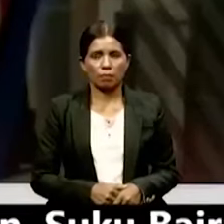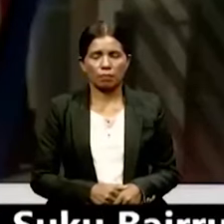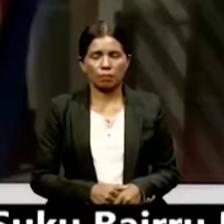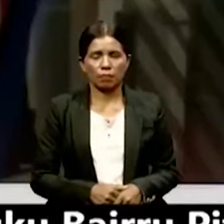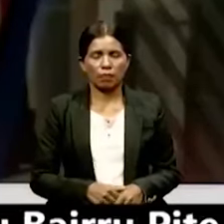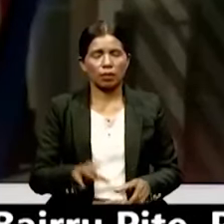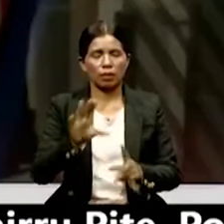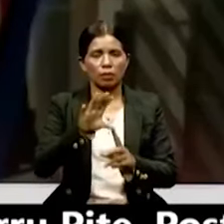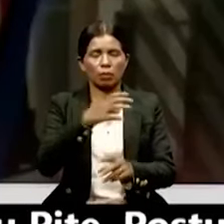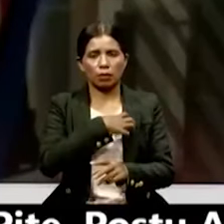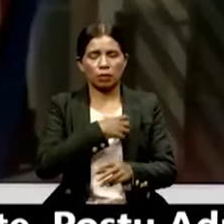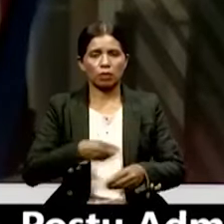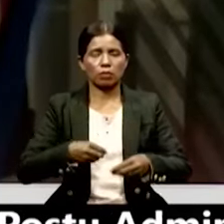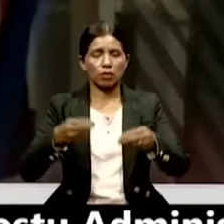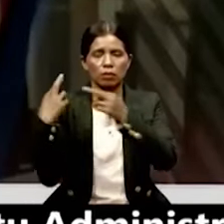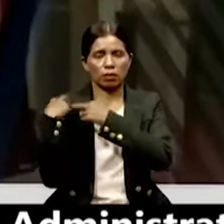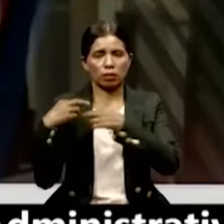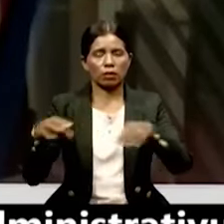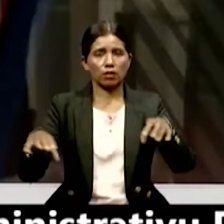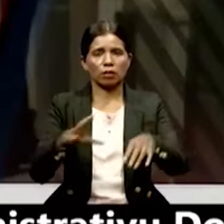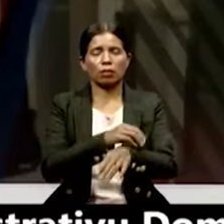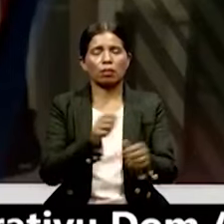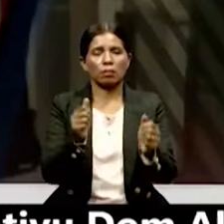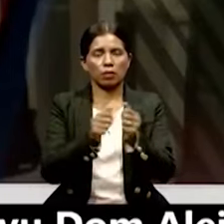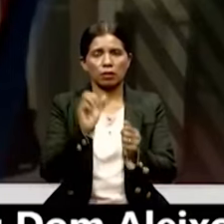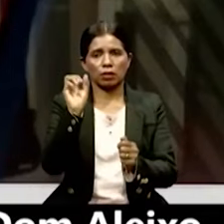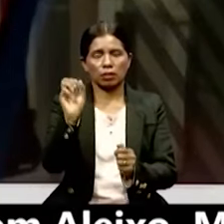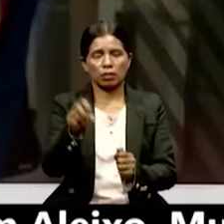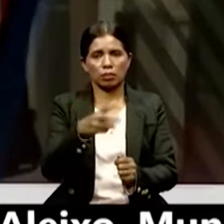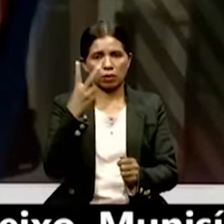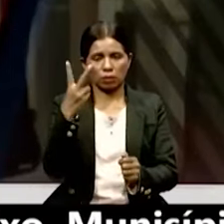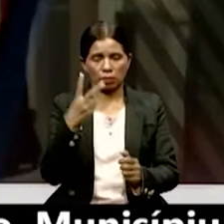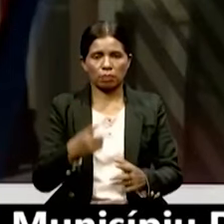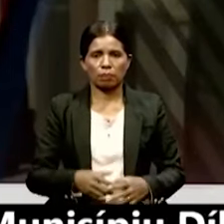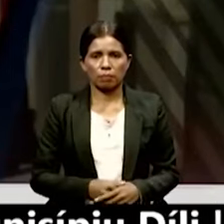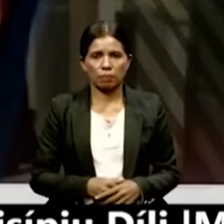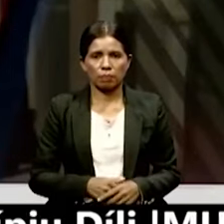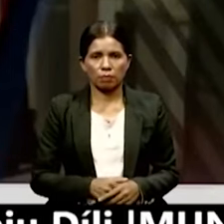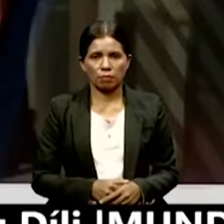Comandante General PNTL fue posible oficial superior en el Sanulu Resin Rua.